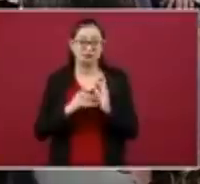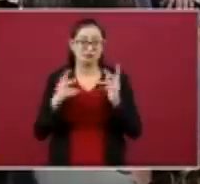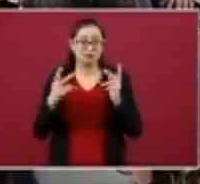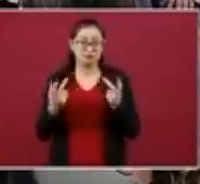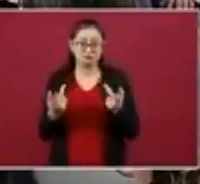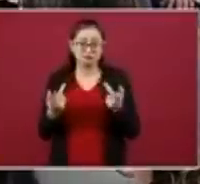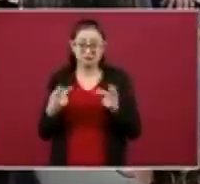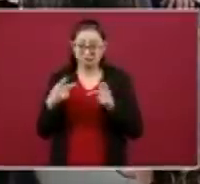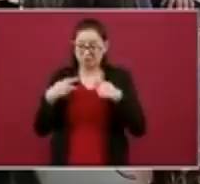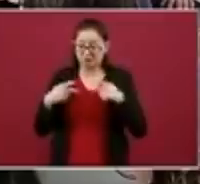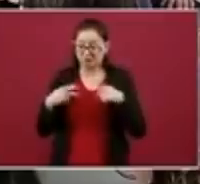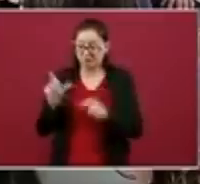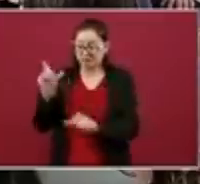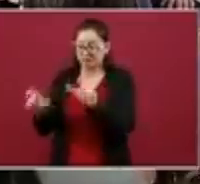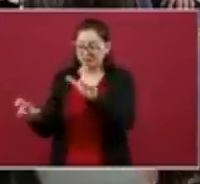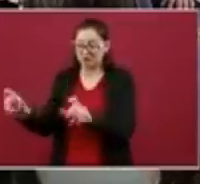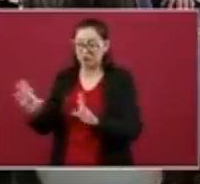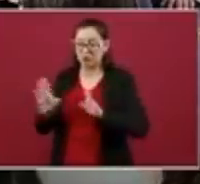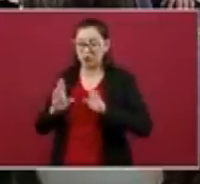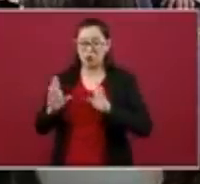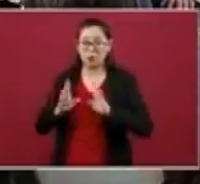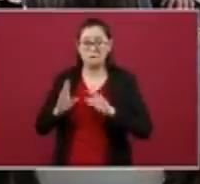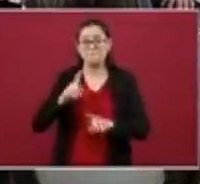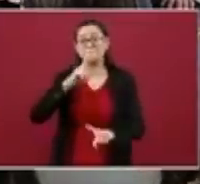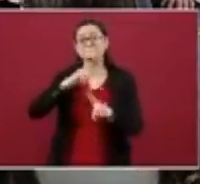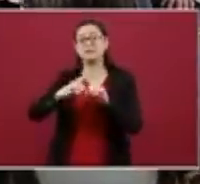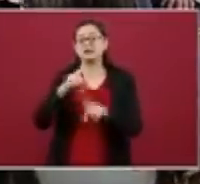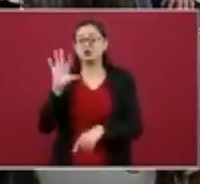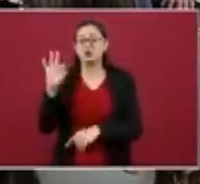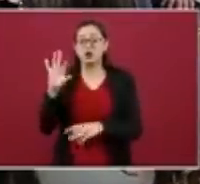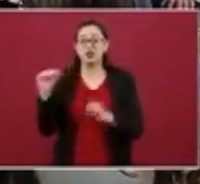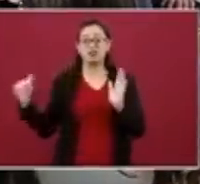elementos del ejército, 40 mil de la marina,